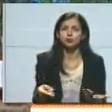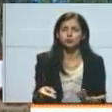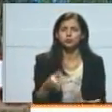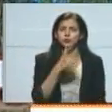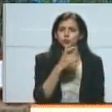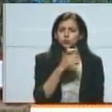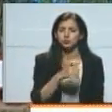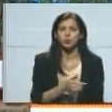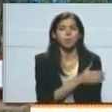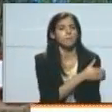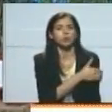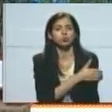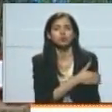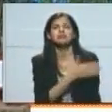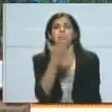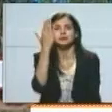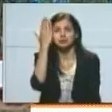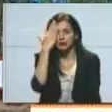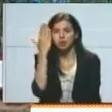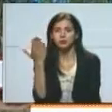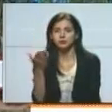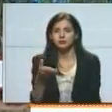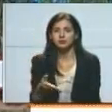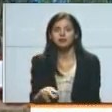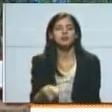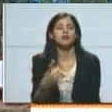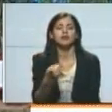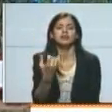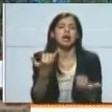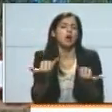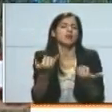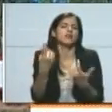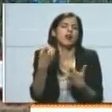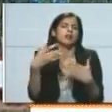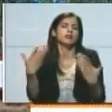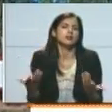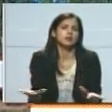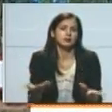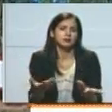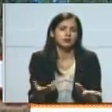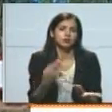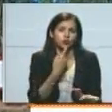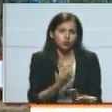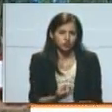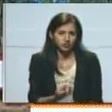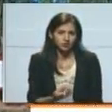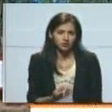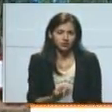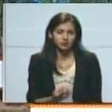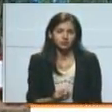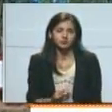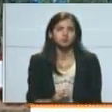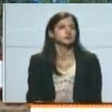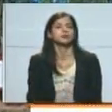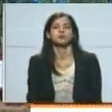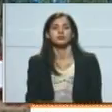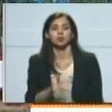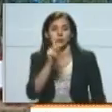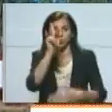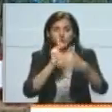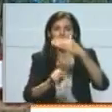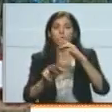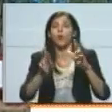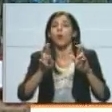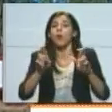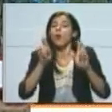Y la oposición sabe, ¿qué es lo que viene ahora? Yo lo dije, una profecía que ojalá no se